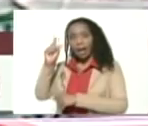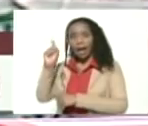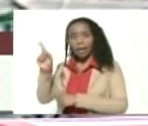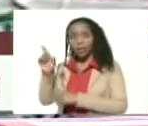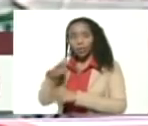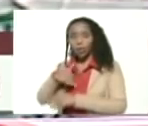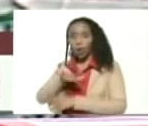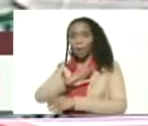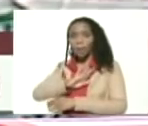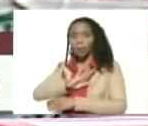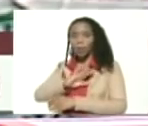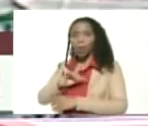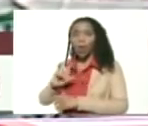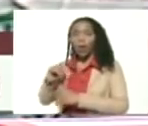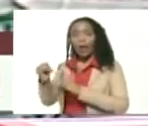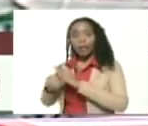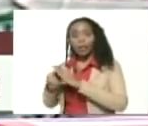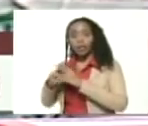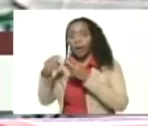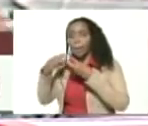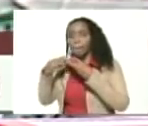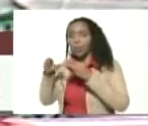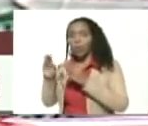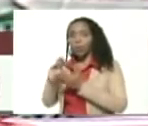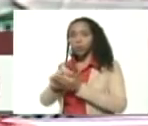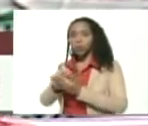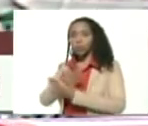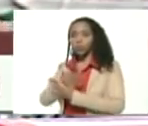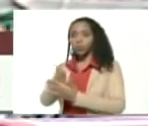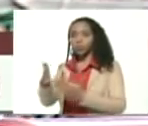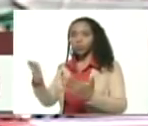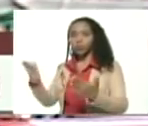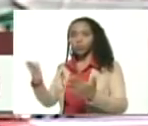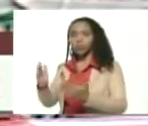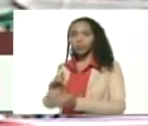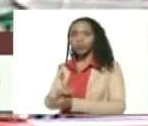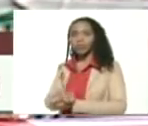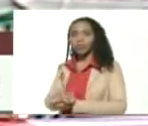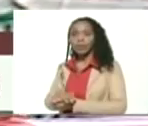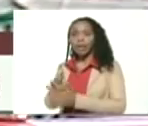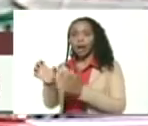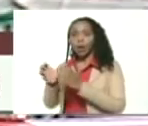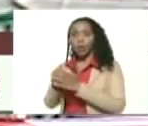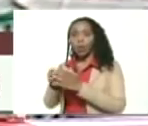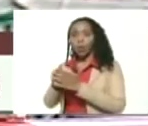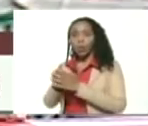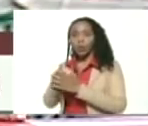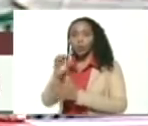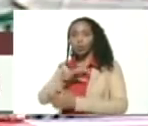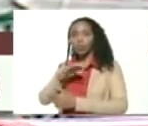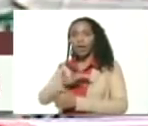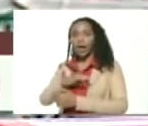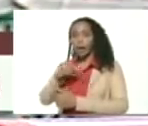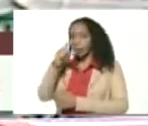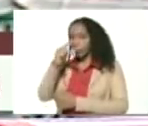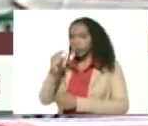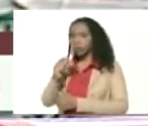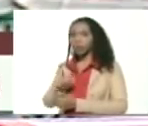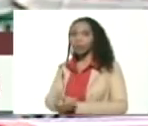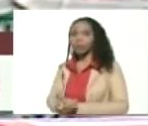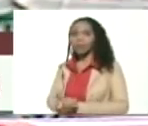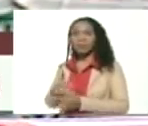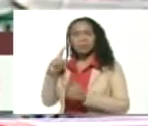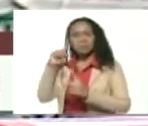que pertenece a los organismos públicos debe ponerse a disposición de la Corporación Socialista Ezequiel Zamora. ¿Con